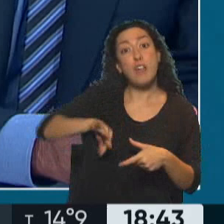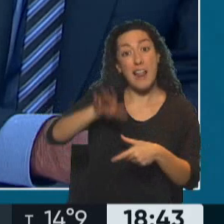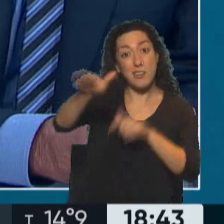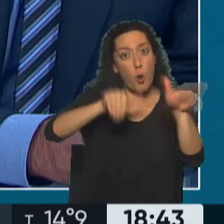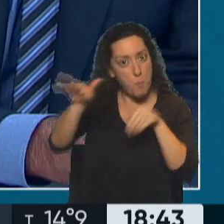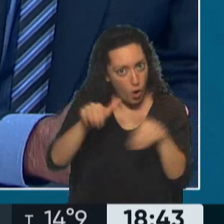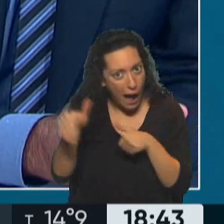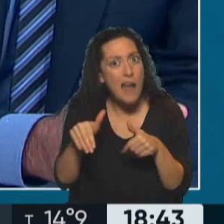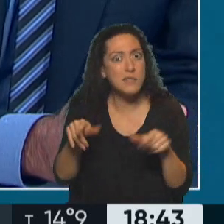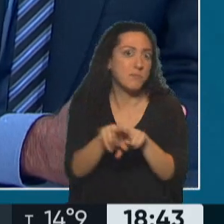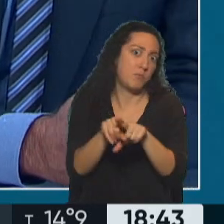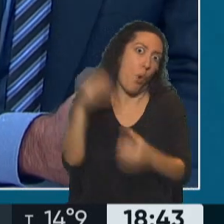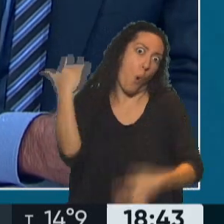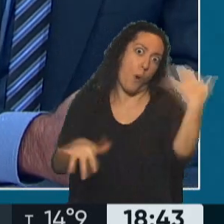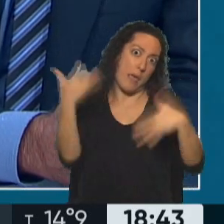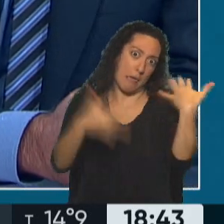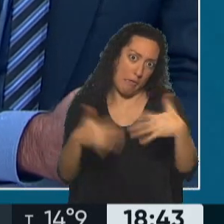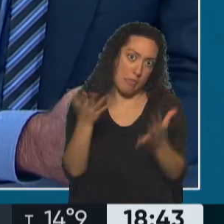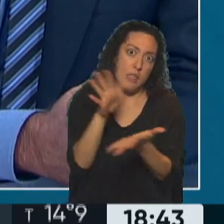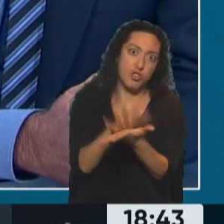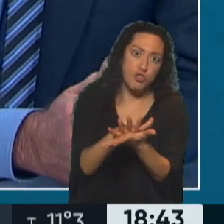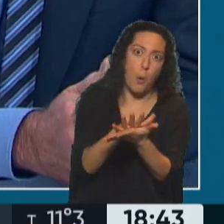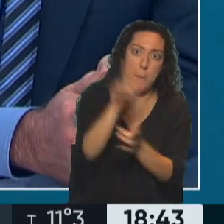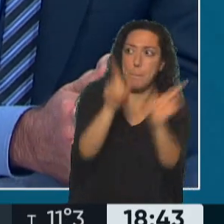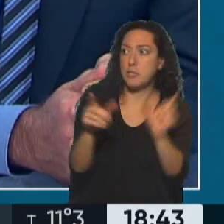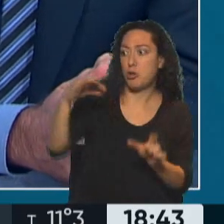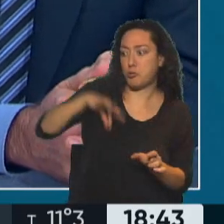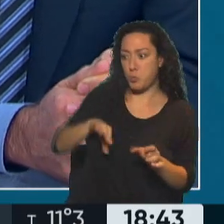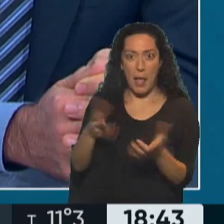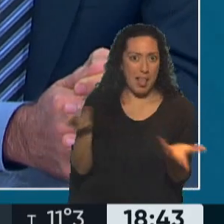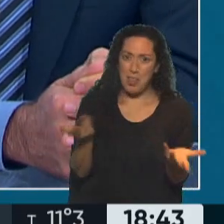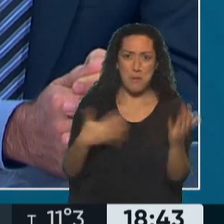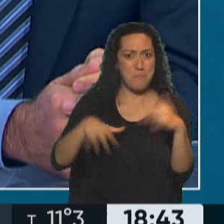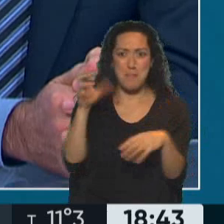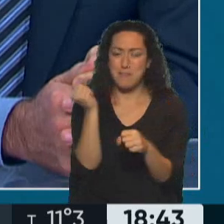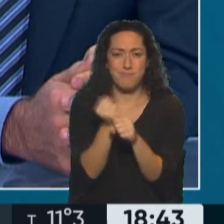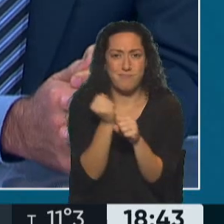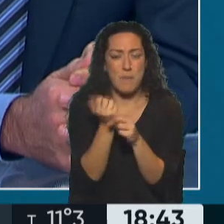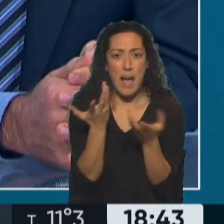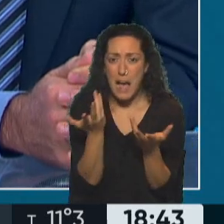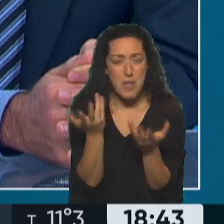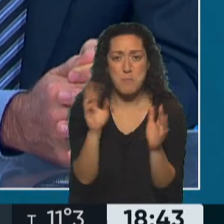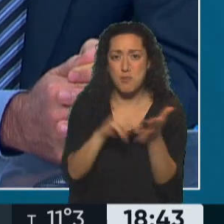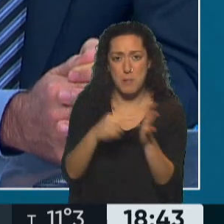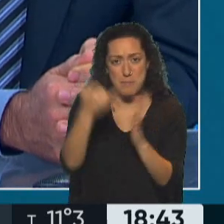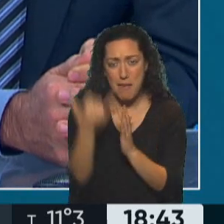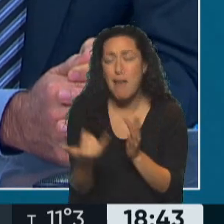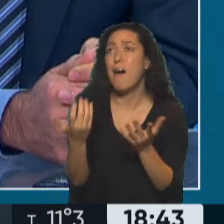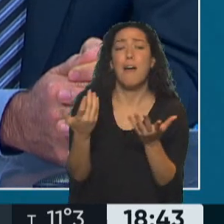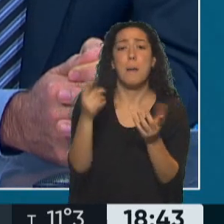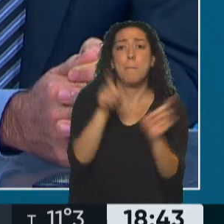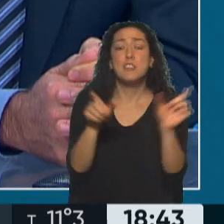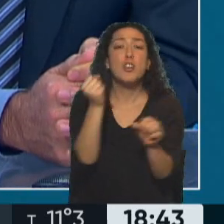tema más urgente, es lo que pasa justamente con los bolsillos de los trabajadores, principalmente pienso en aquellos trabajadores que